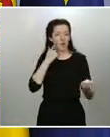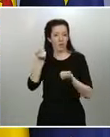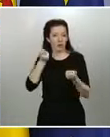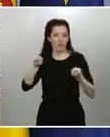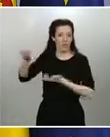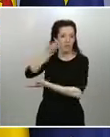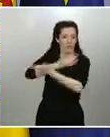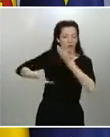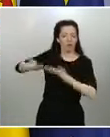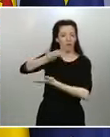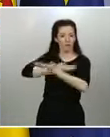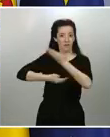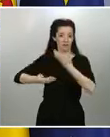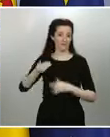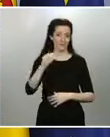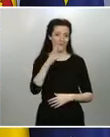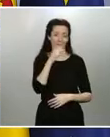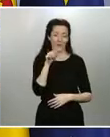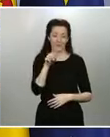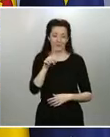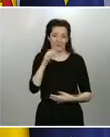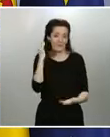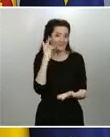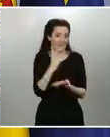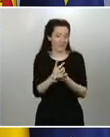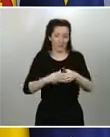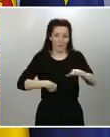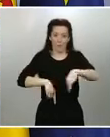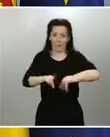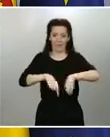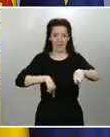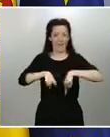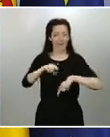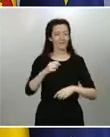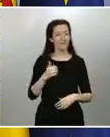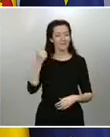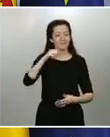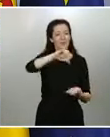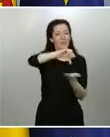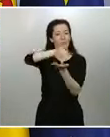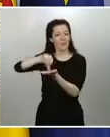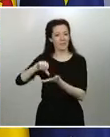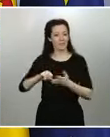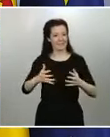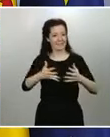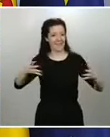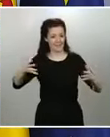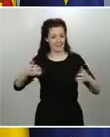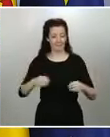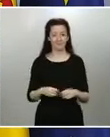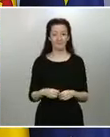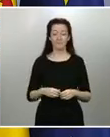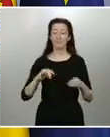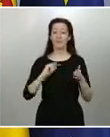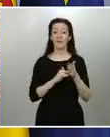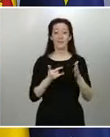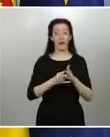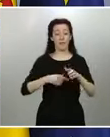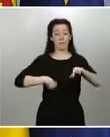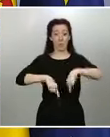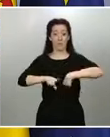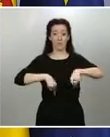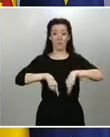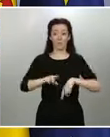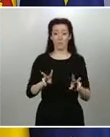que se enfrenta a la movilidad particularmente en las grandes ciudades el nuevo plan de movilidad del ministerio que estamos consensuando con las